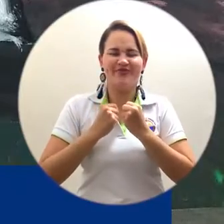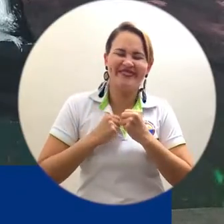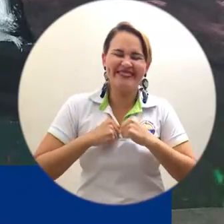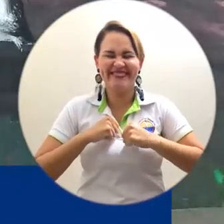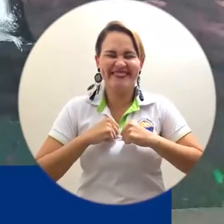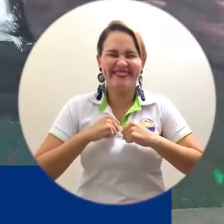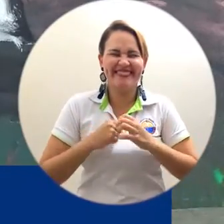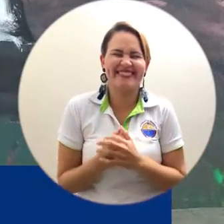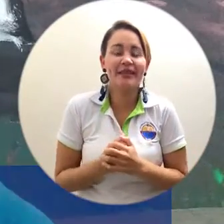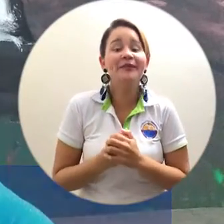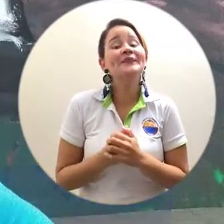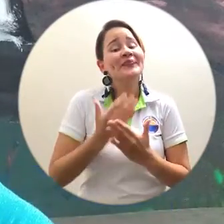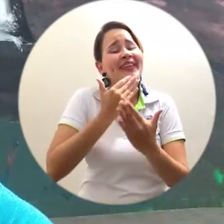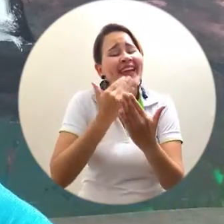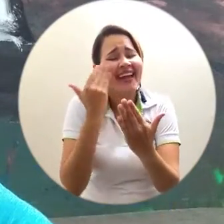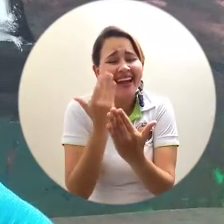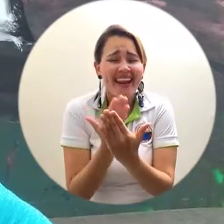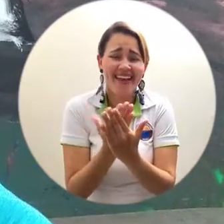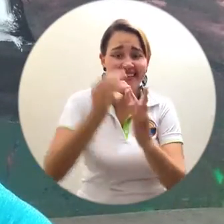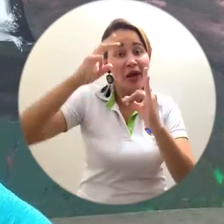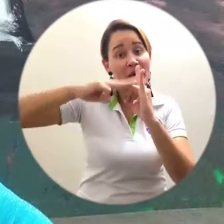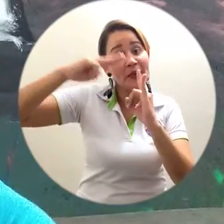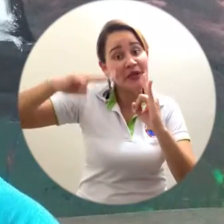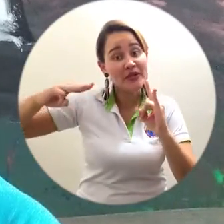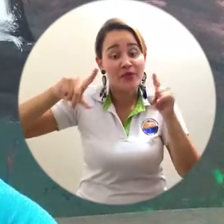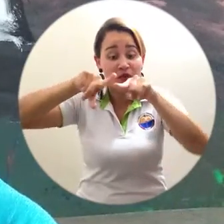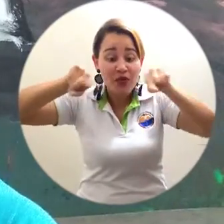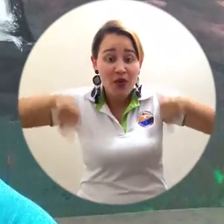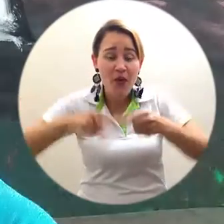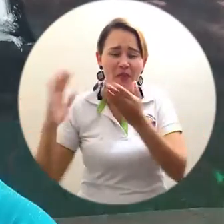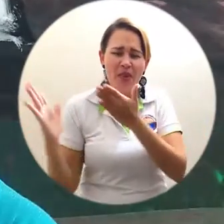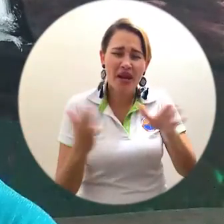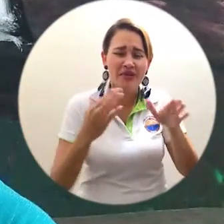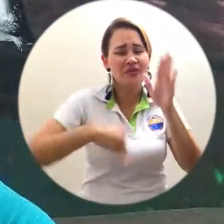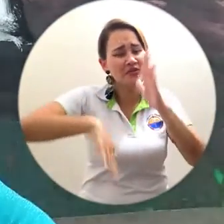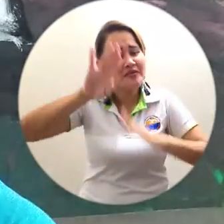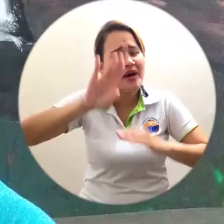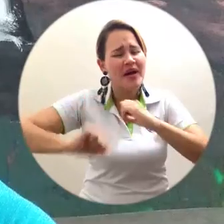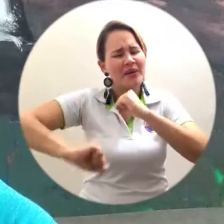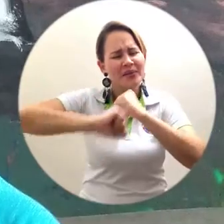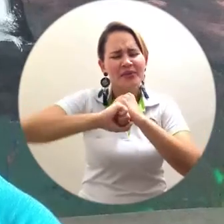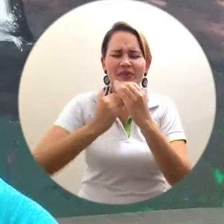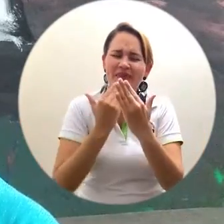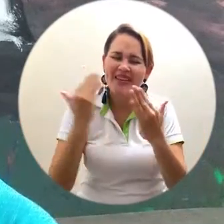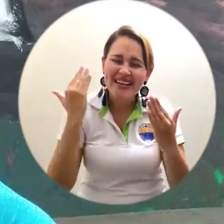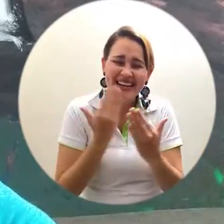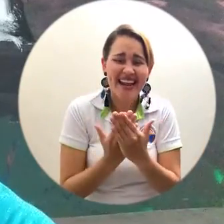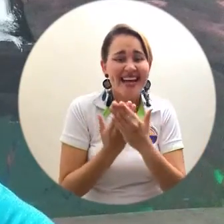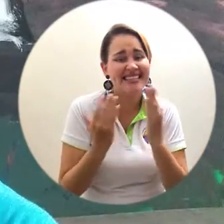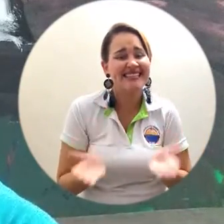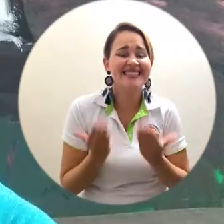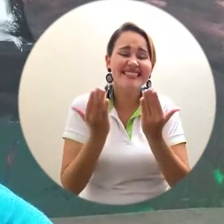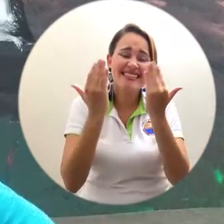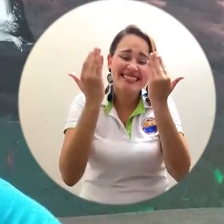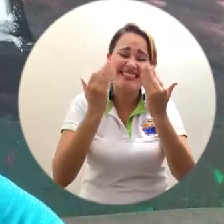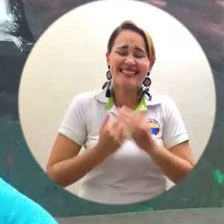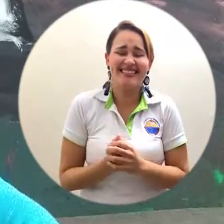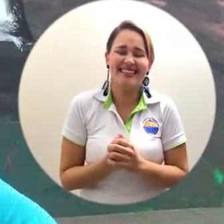para la Oficina de Planeación de la Universidad del Magdalena y esos planes de vida y desarrollo para las